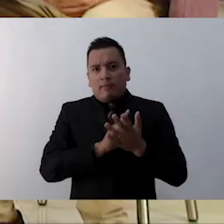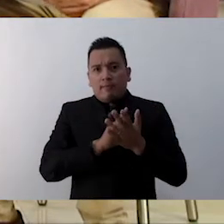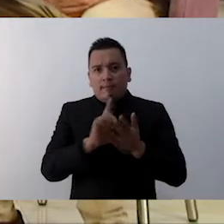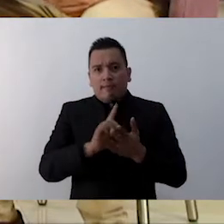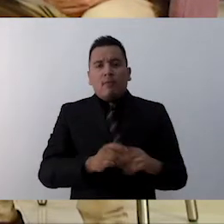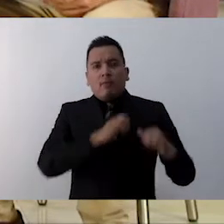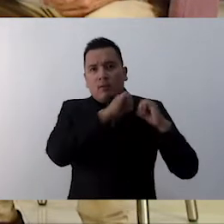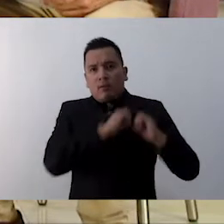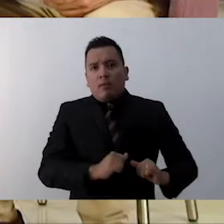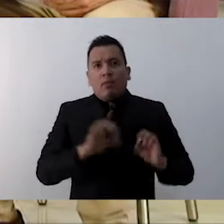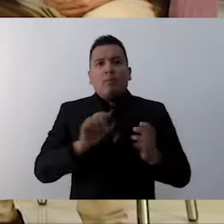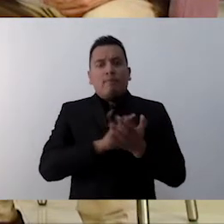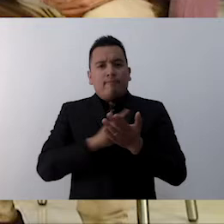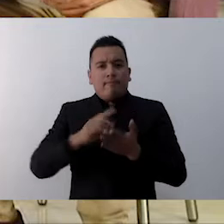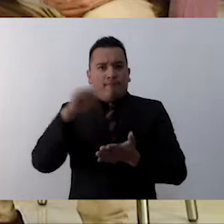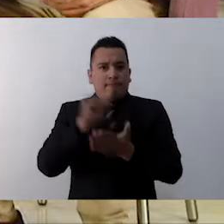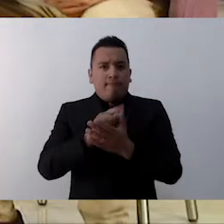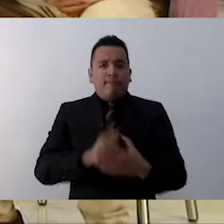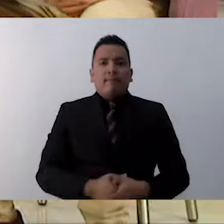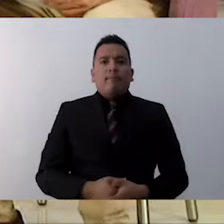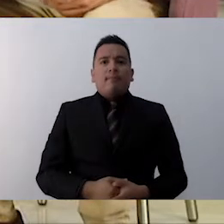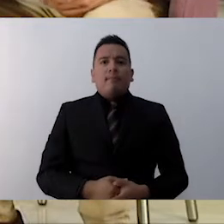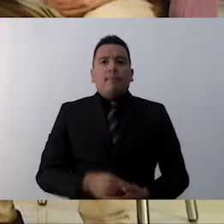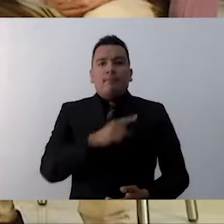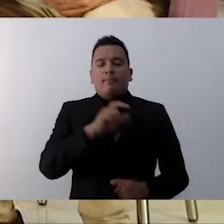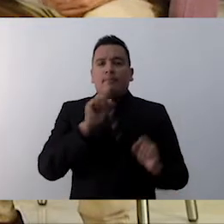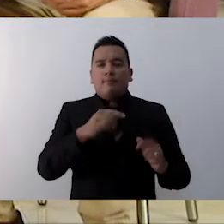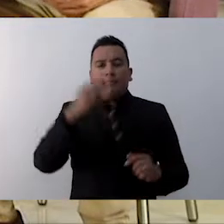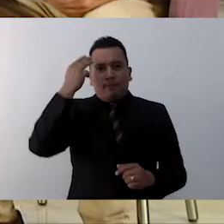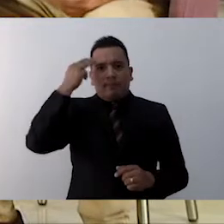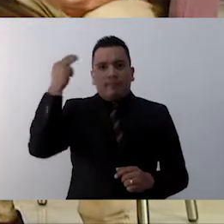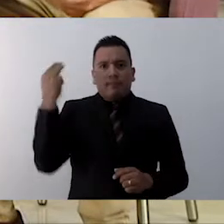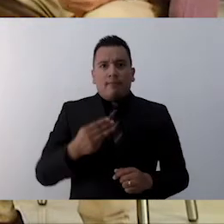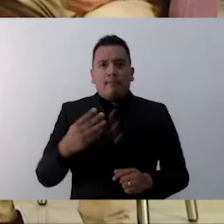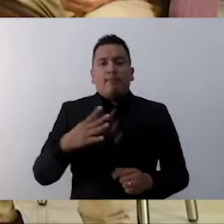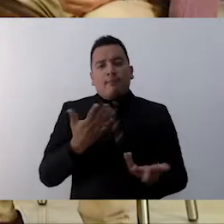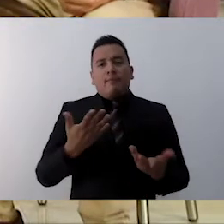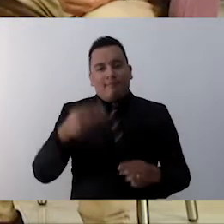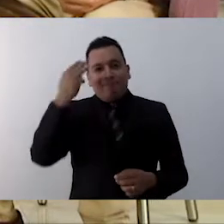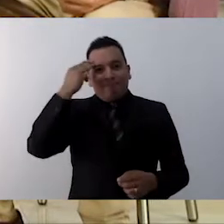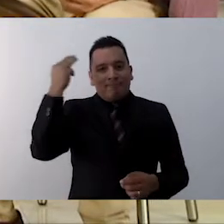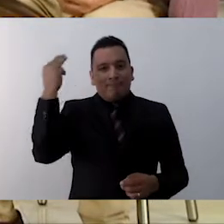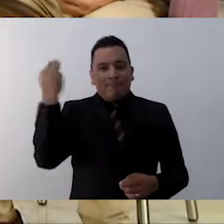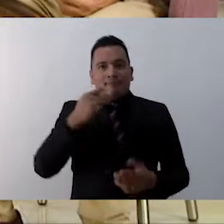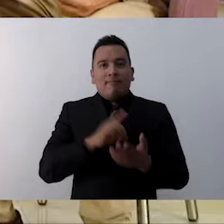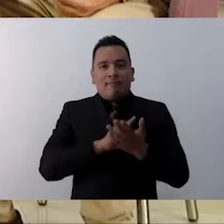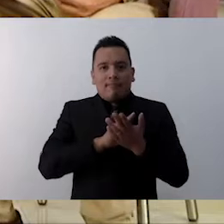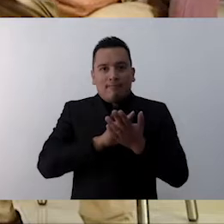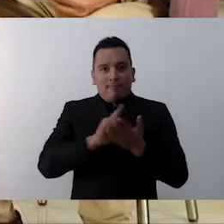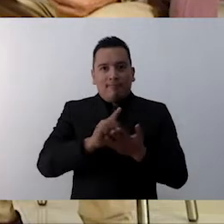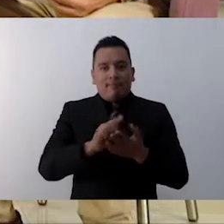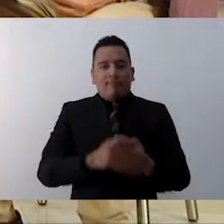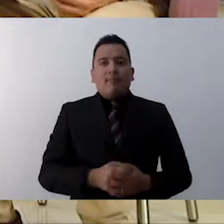de derecho administrativo, derecho constitucional. Igualmente también ha sido maestro en la maestría en